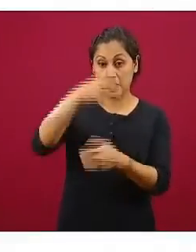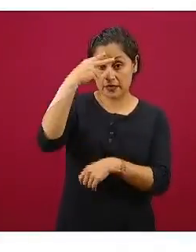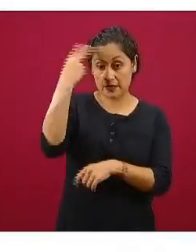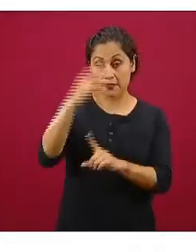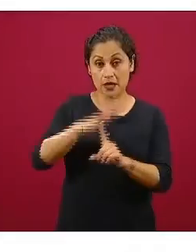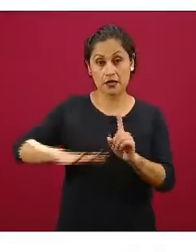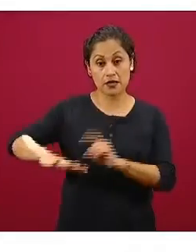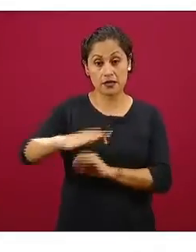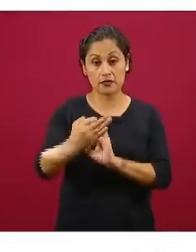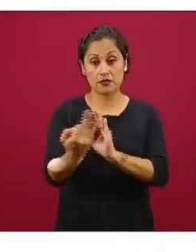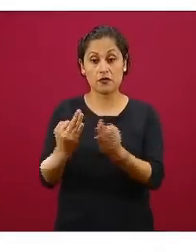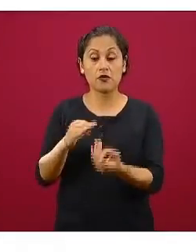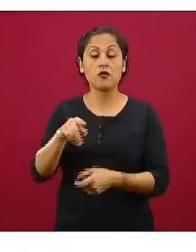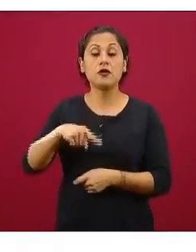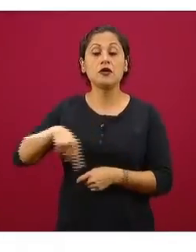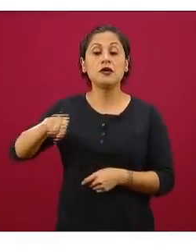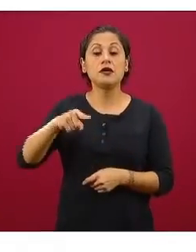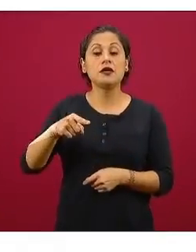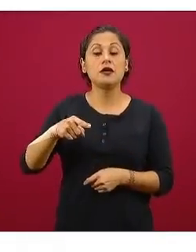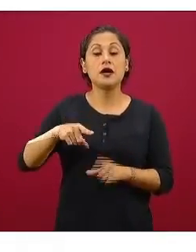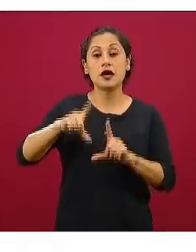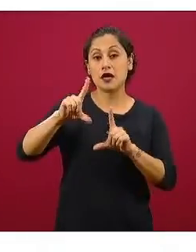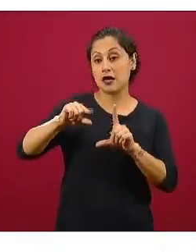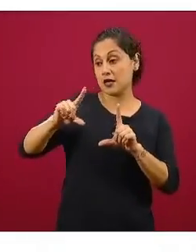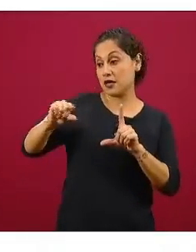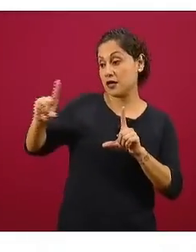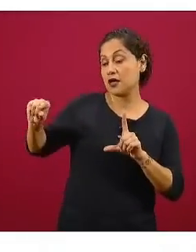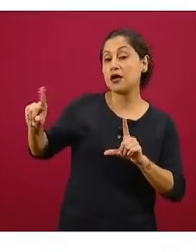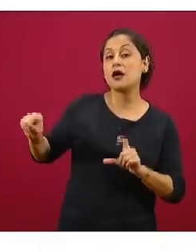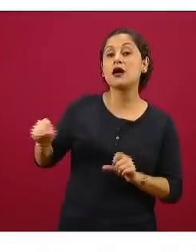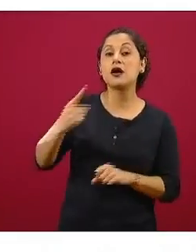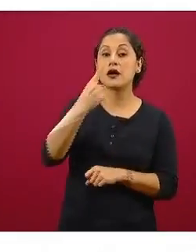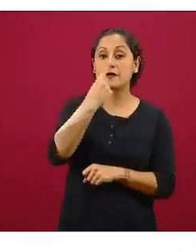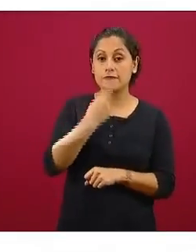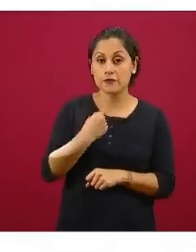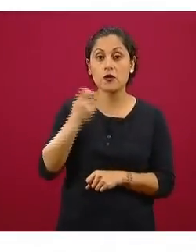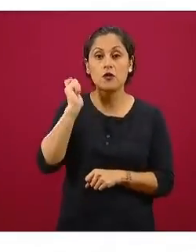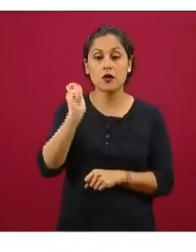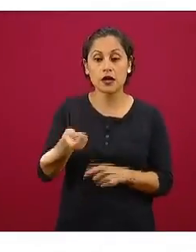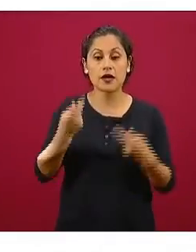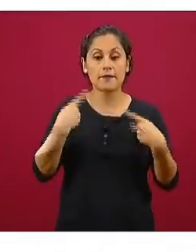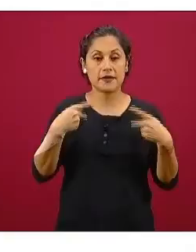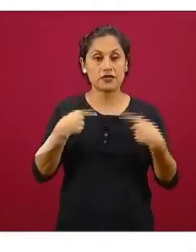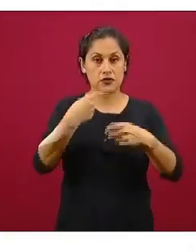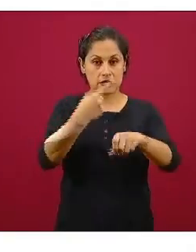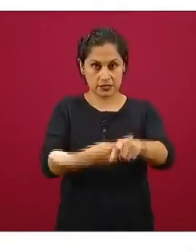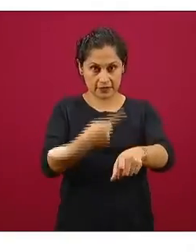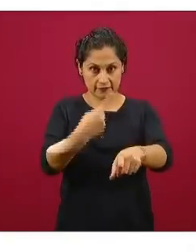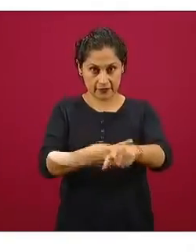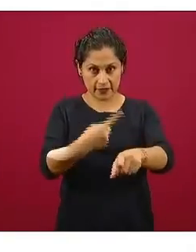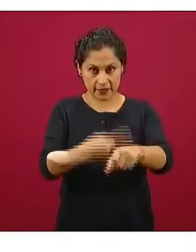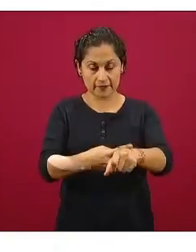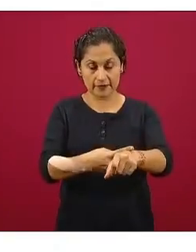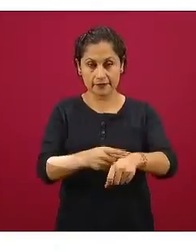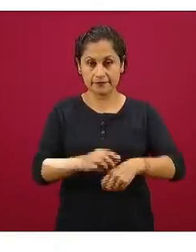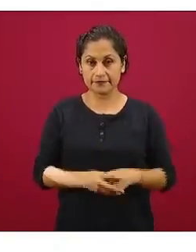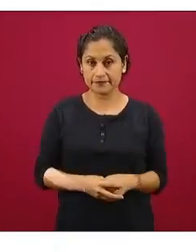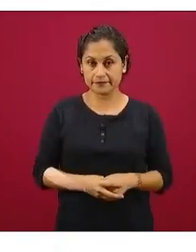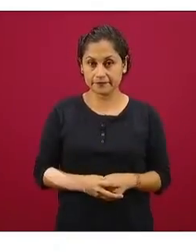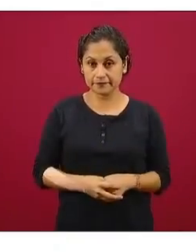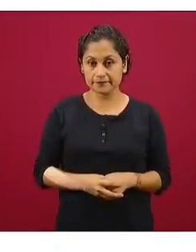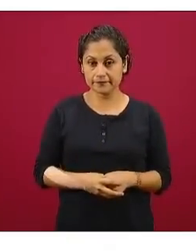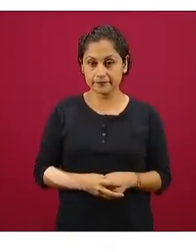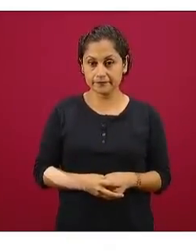Las barras, las columnas rojas representan los casos observados. Valle de México es el conjunto de